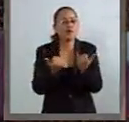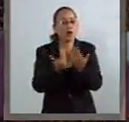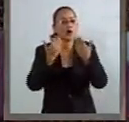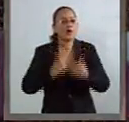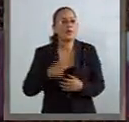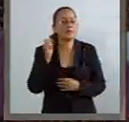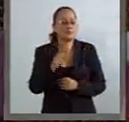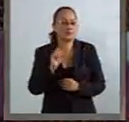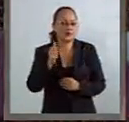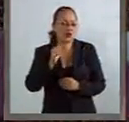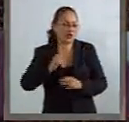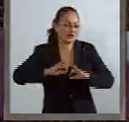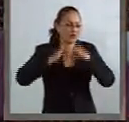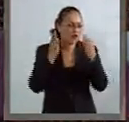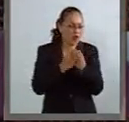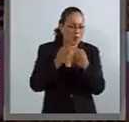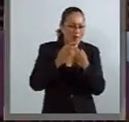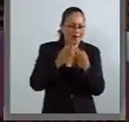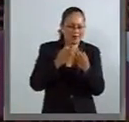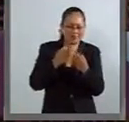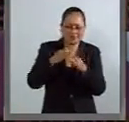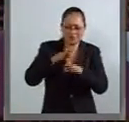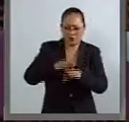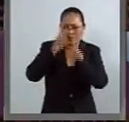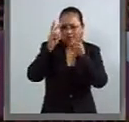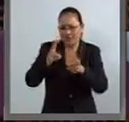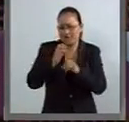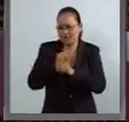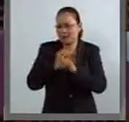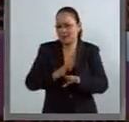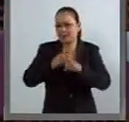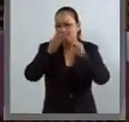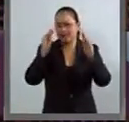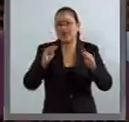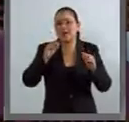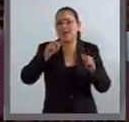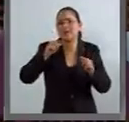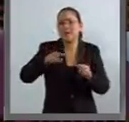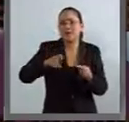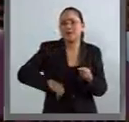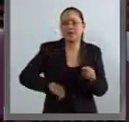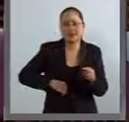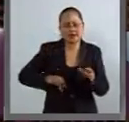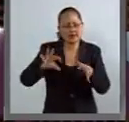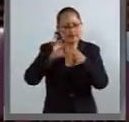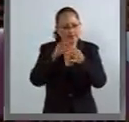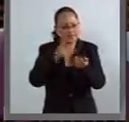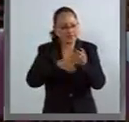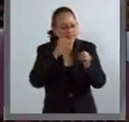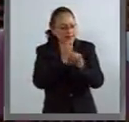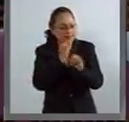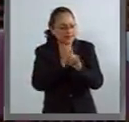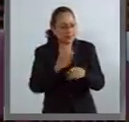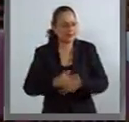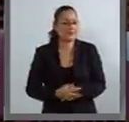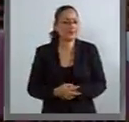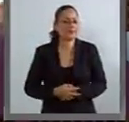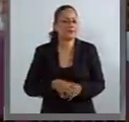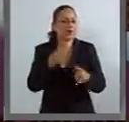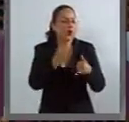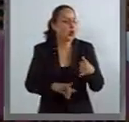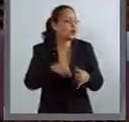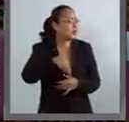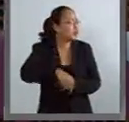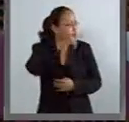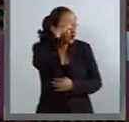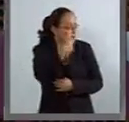de otros medios digitales y contenidos de temas legislativos y de interés social vía Internet. Finalmente, llego al caso